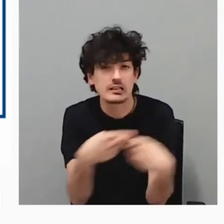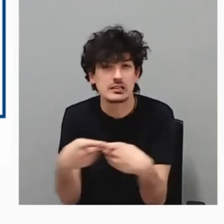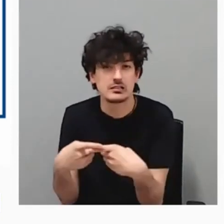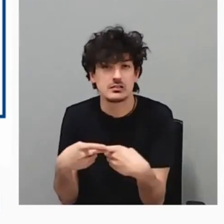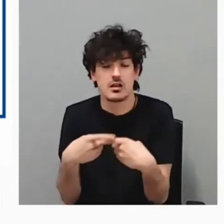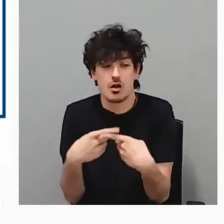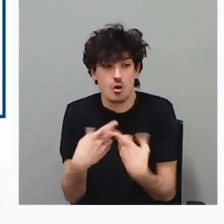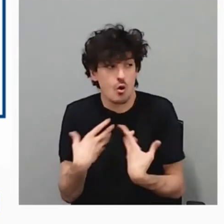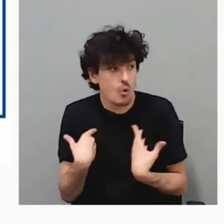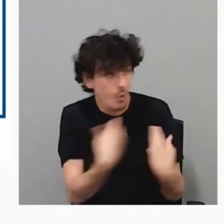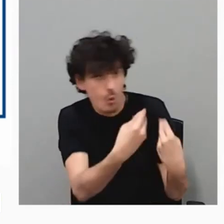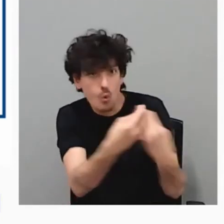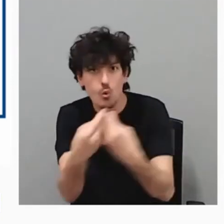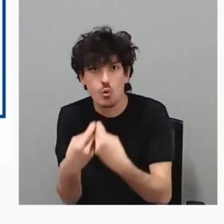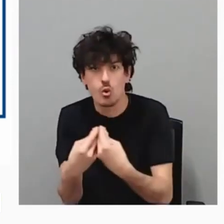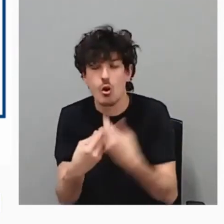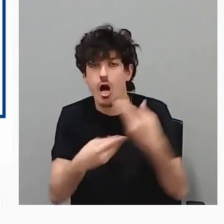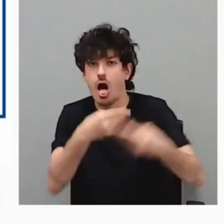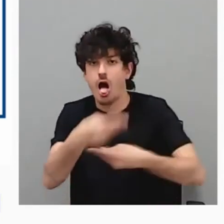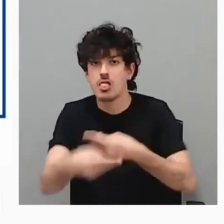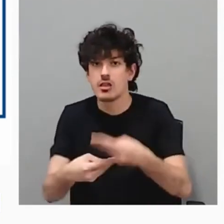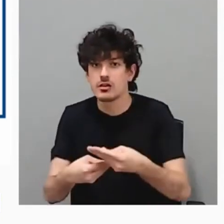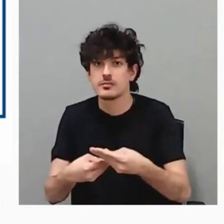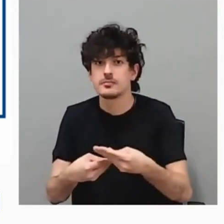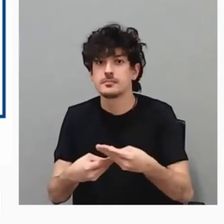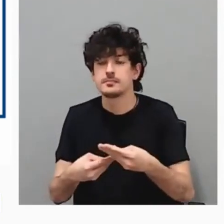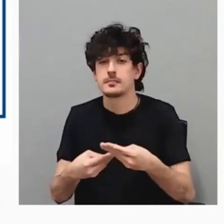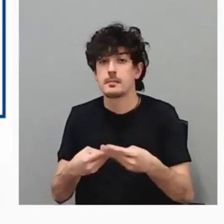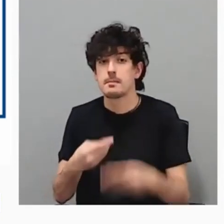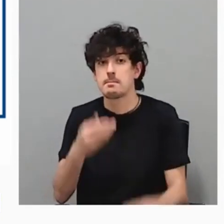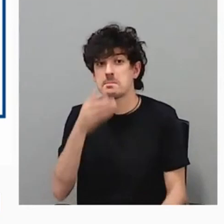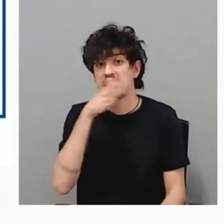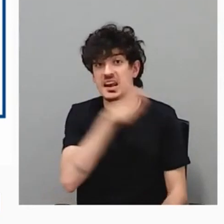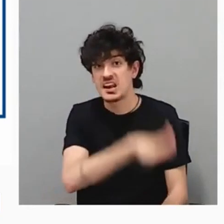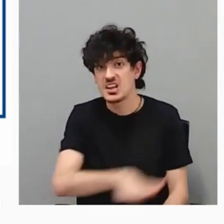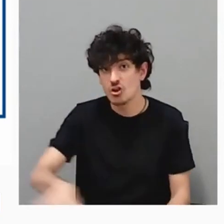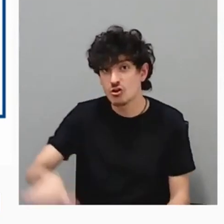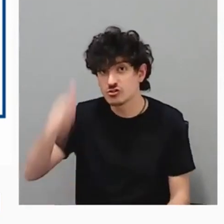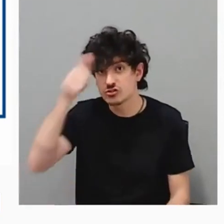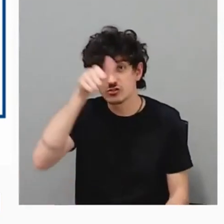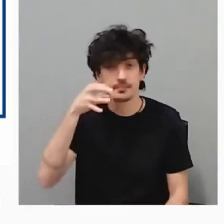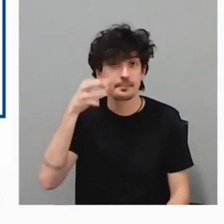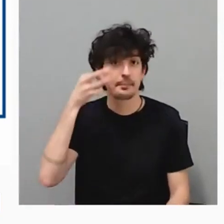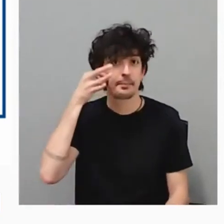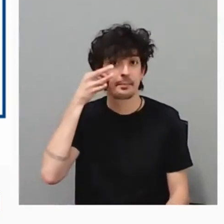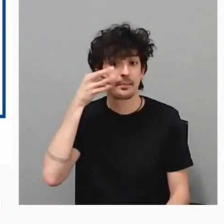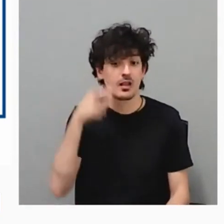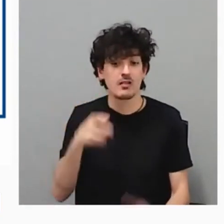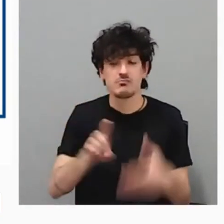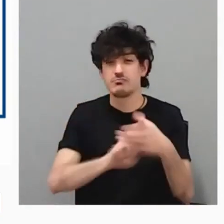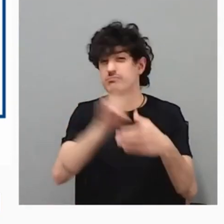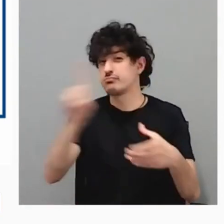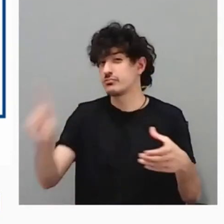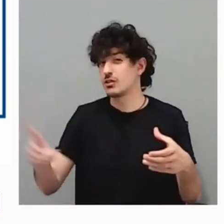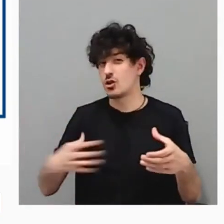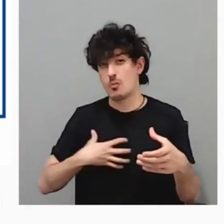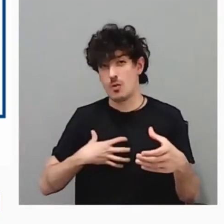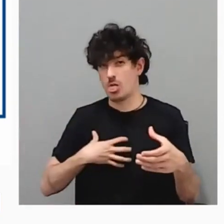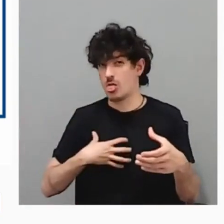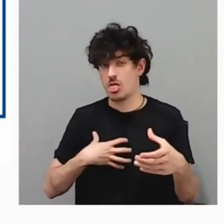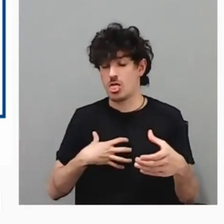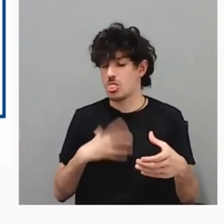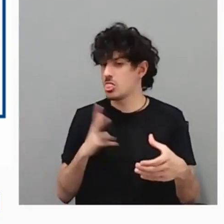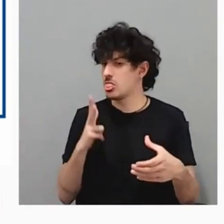hablo de mi libro, si me permitís, los niños y las niñas no pueden ser excluidos de los derechos que les son